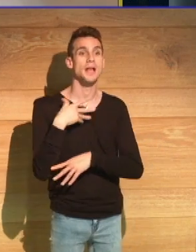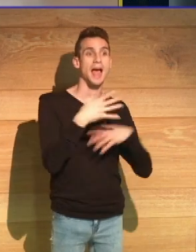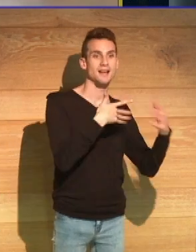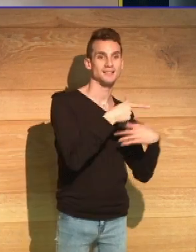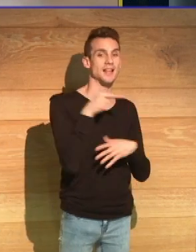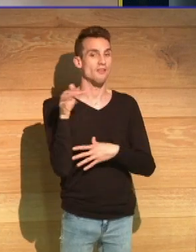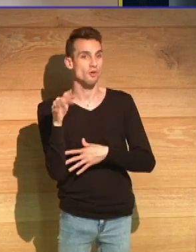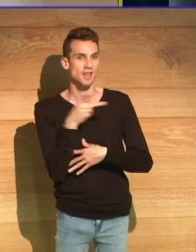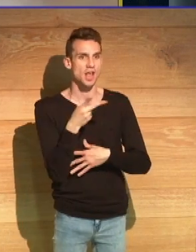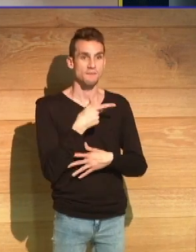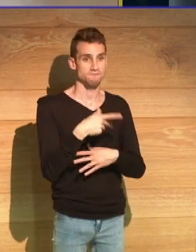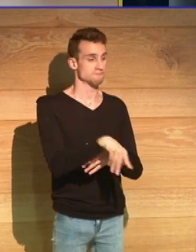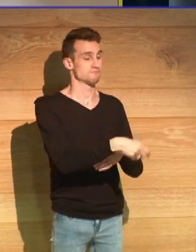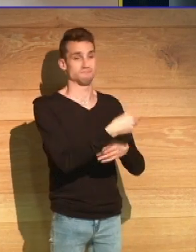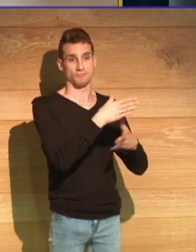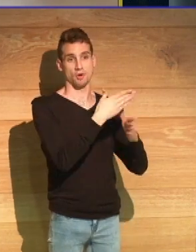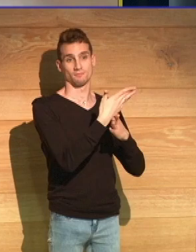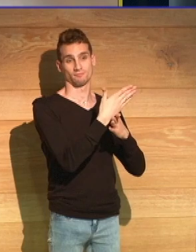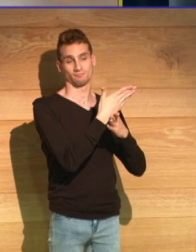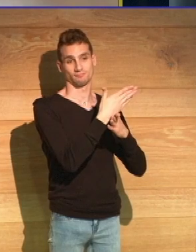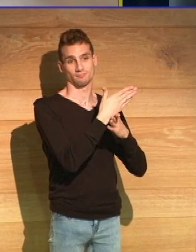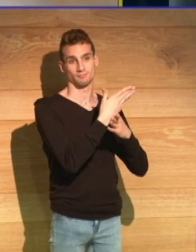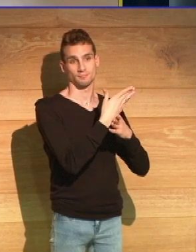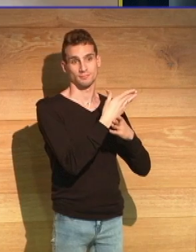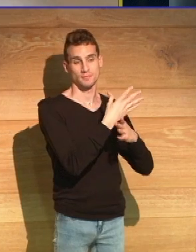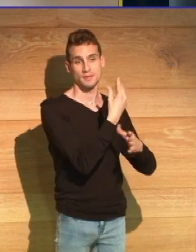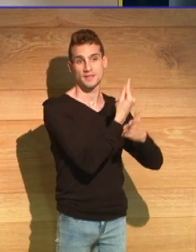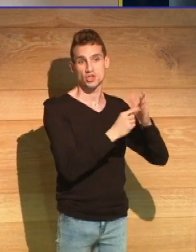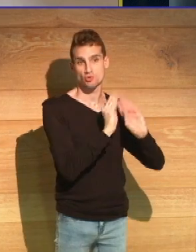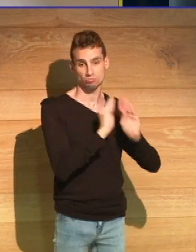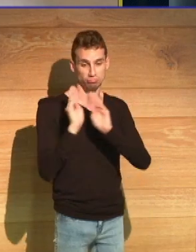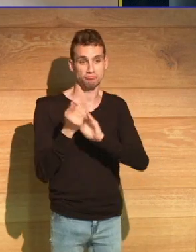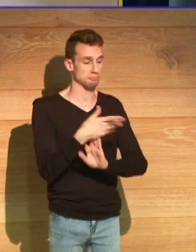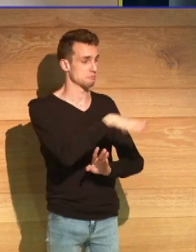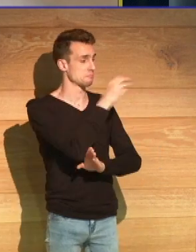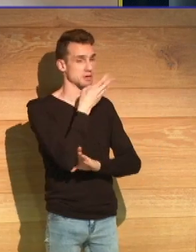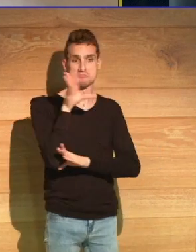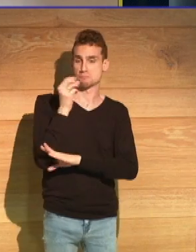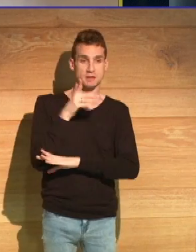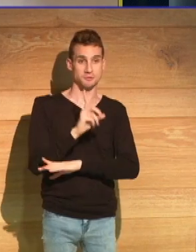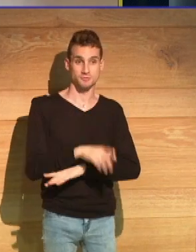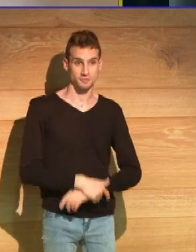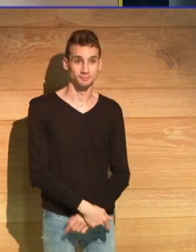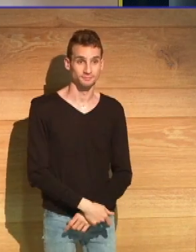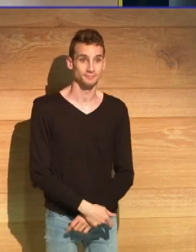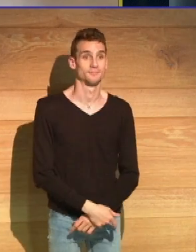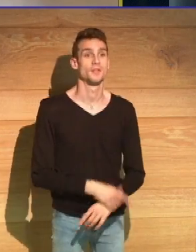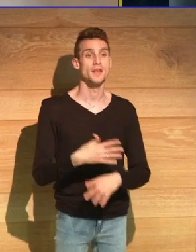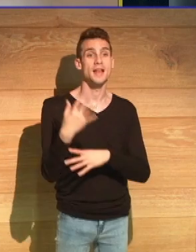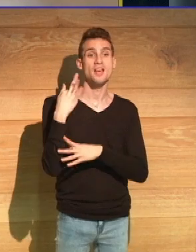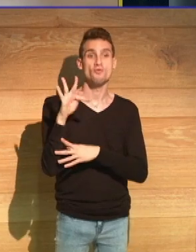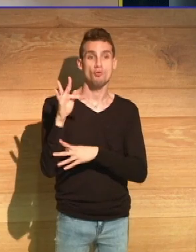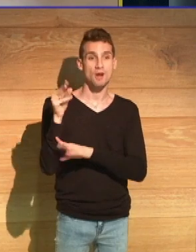podían entender su obra o su trabajo sin el de Fuller, que fue un absoluto referente para ellos. Aquella vieja idea de Fuller como